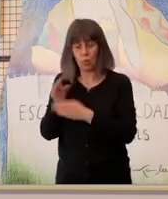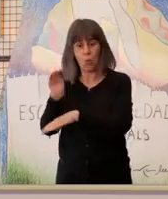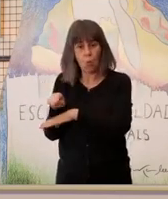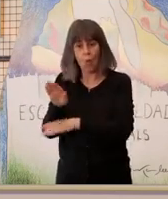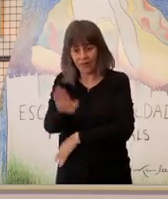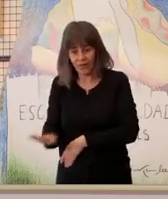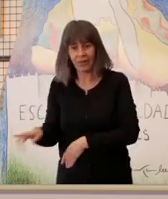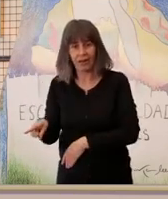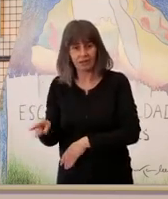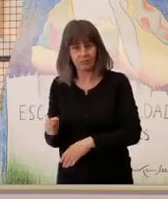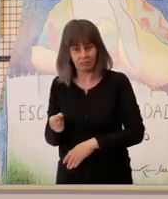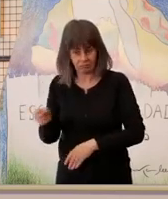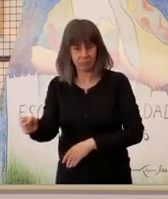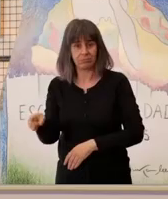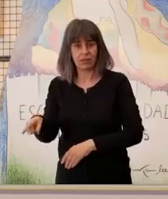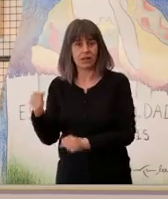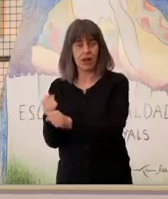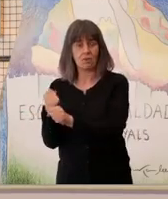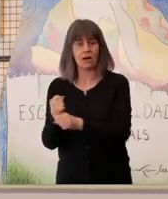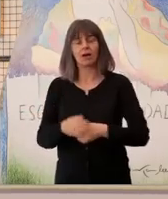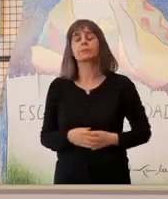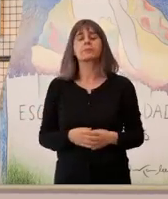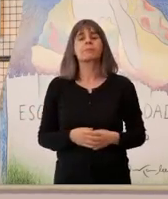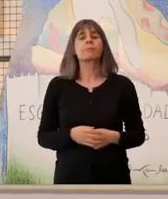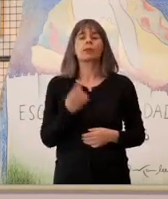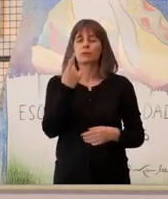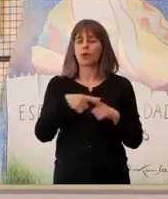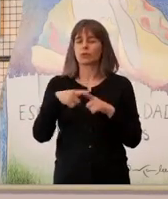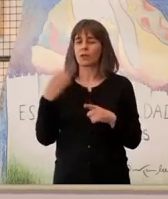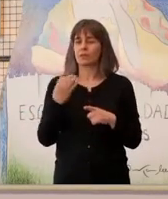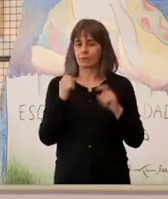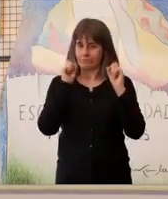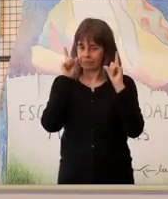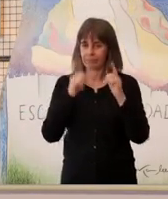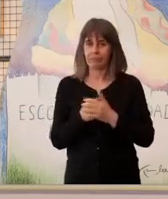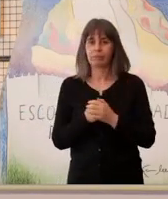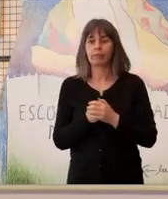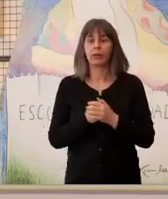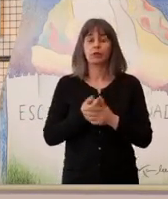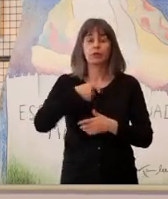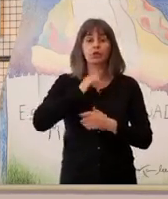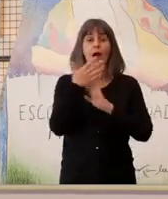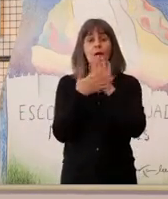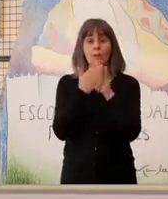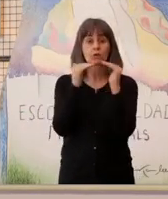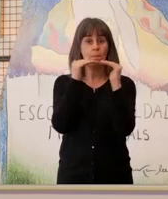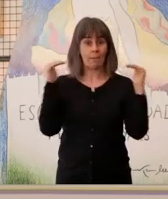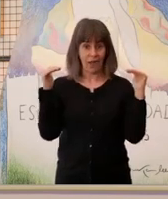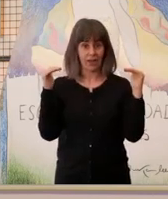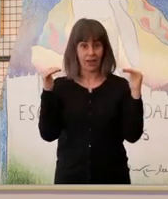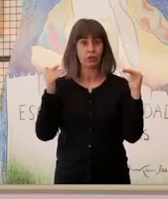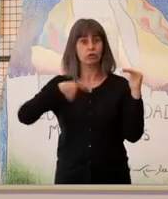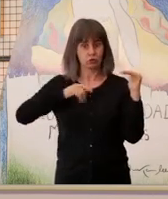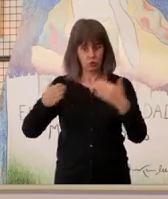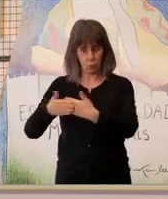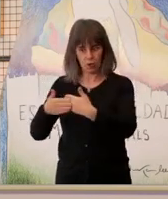Entonces en este sentido y cuidado Aquí hay una cosa que tenemos que tener en cuenta cuando hablamos de paridad Les estamos abriendo esta